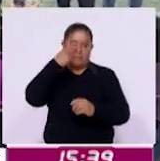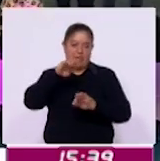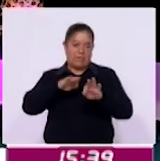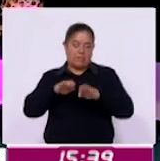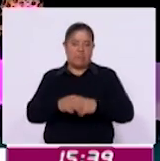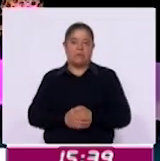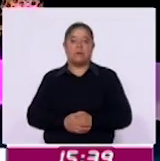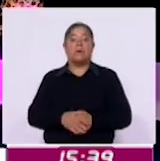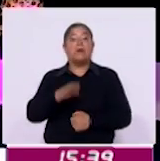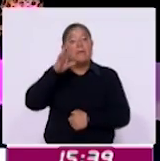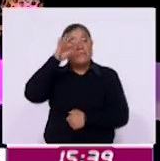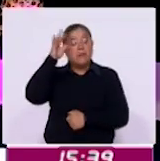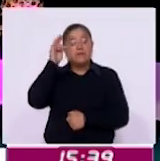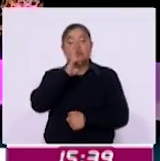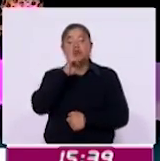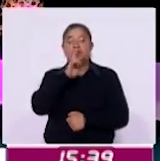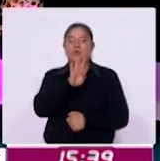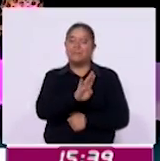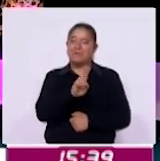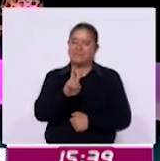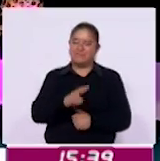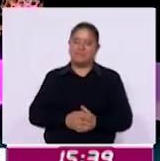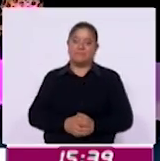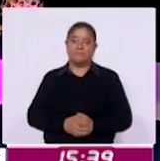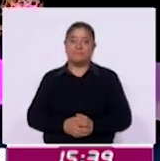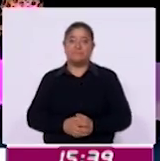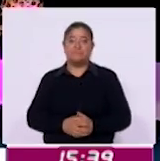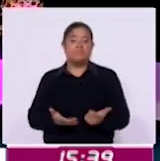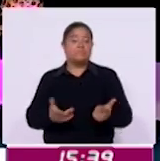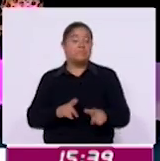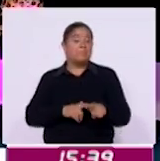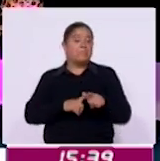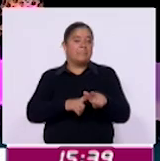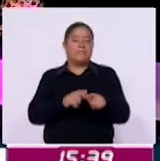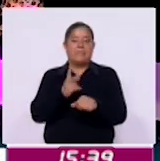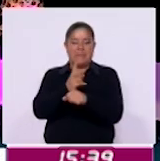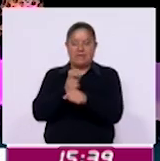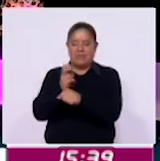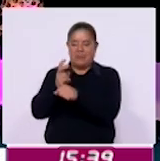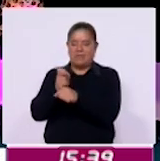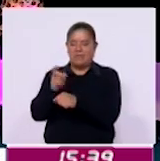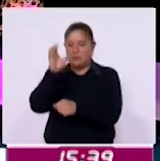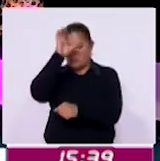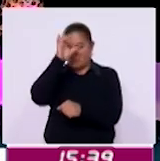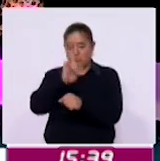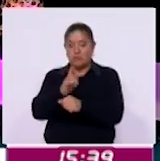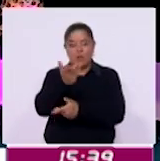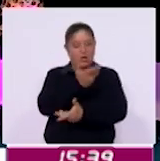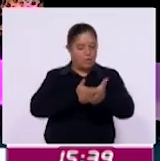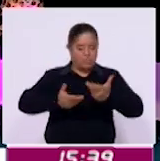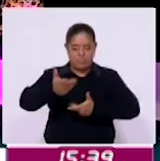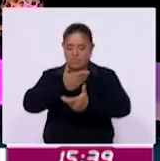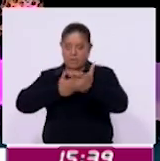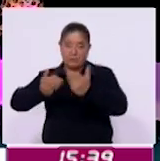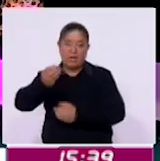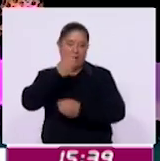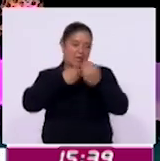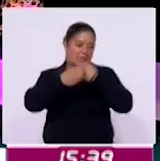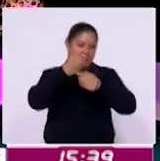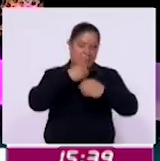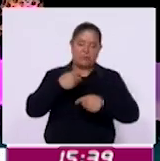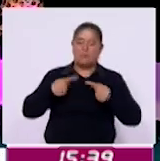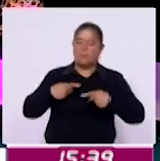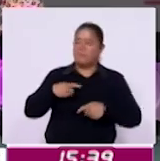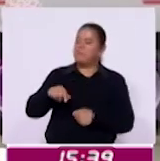Vázquez. Y siguiendo con este tema, invitan también a fomentar la cultura de compartir los alimentos con quien menos